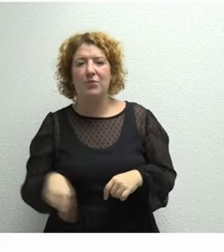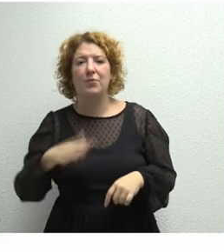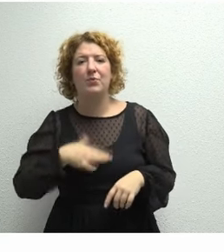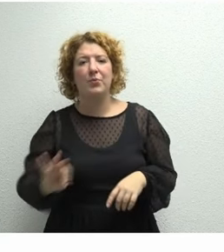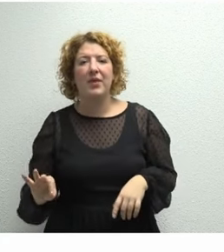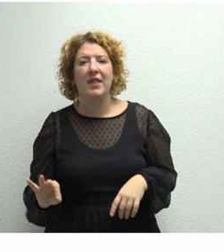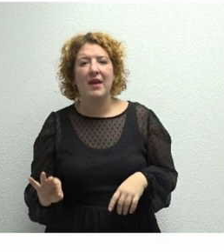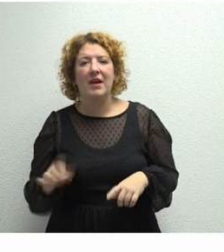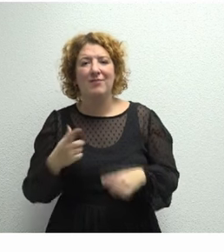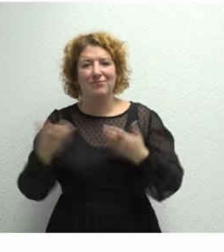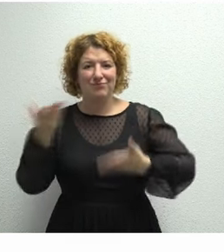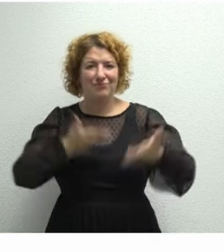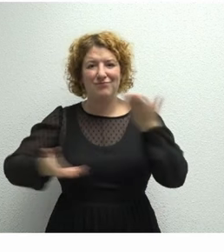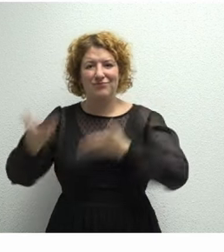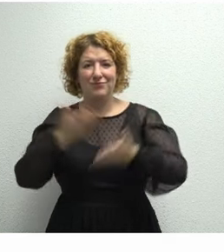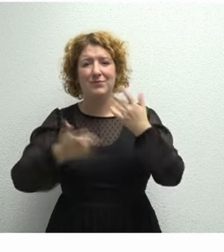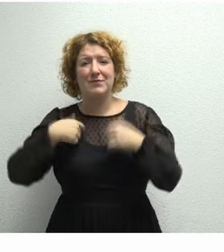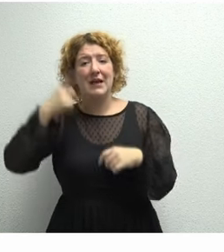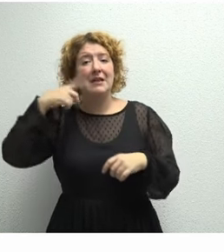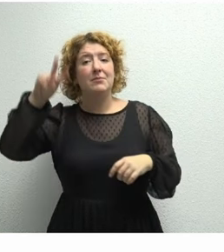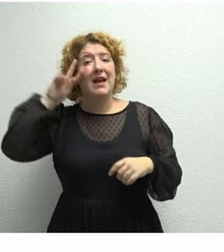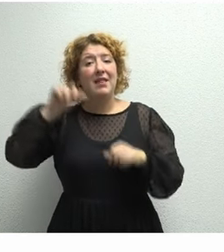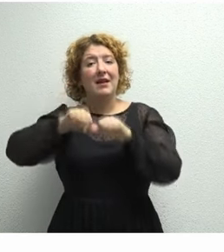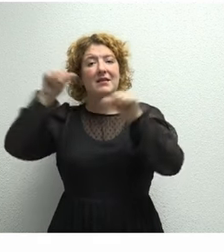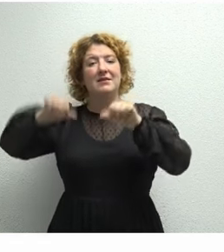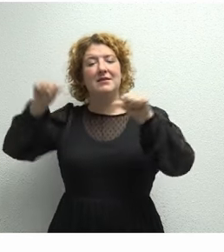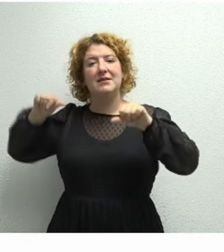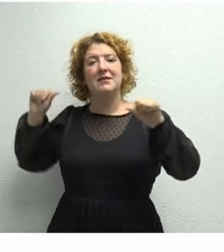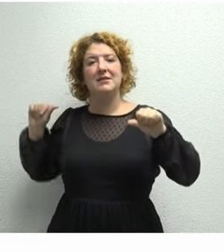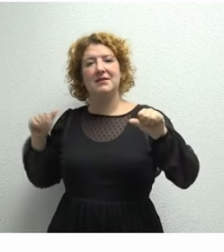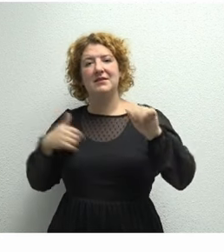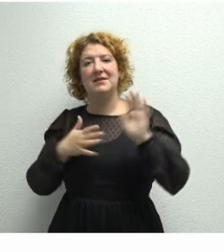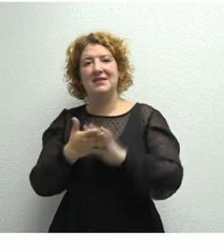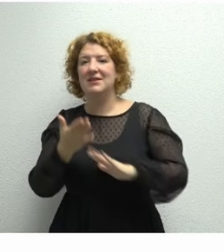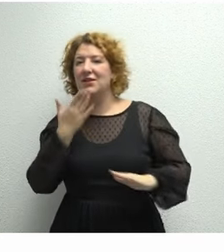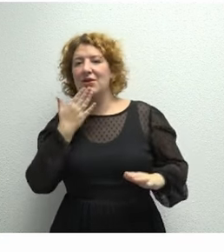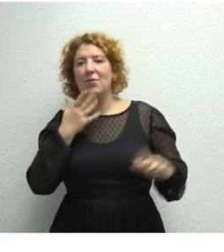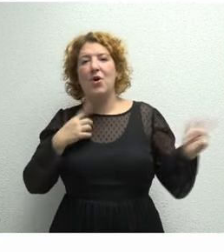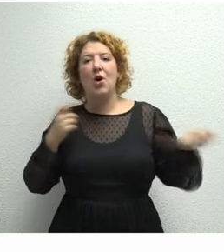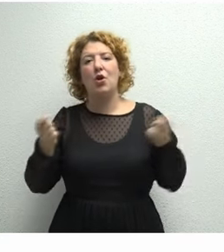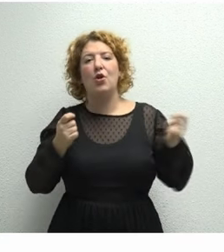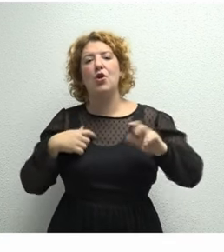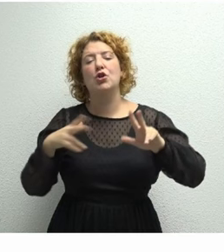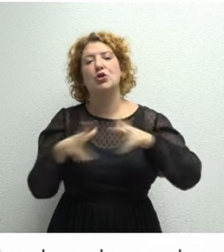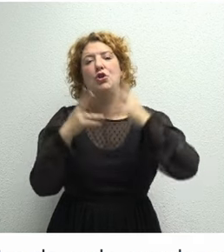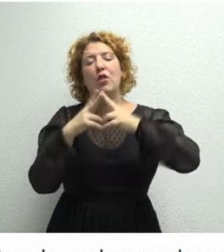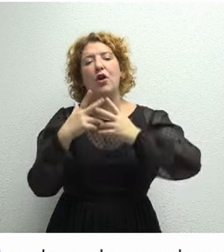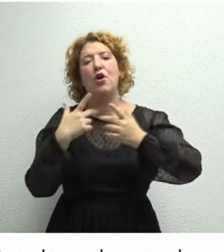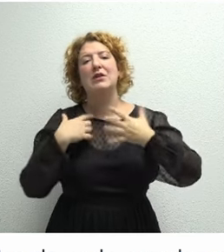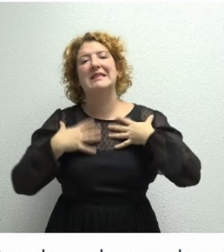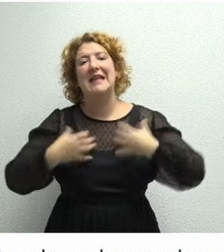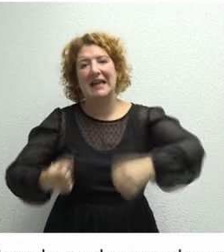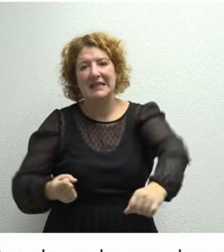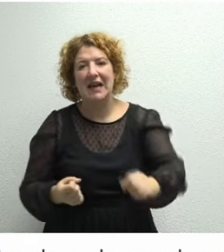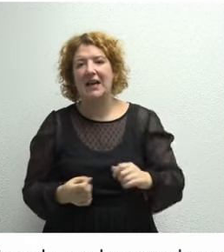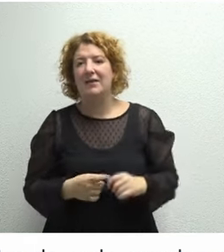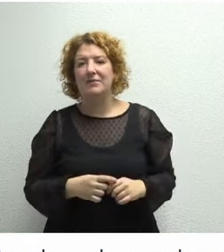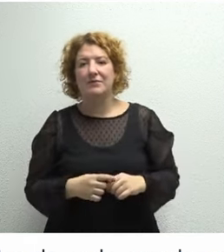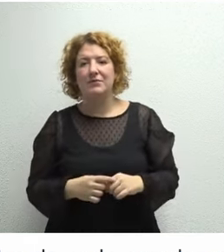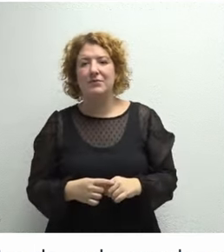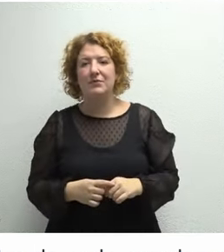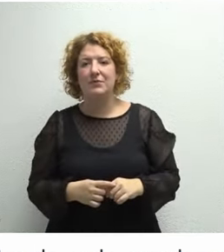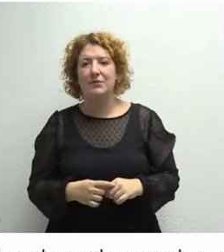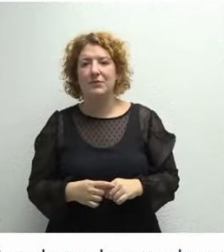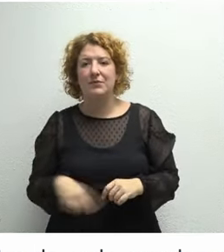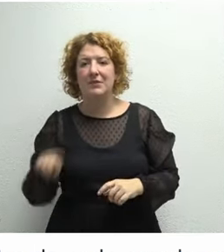lo que para nosotros después de las experiencias que hemos estado viendo es como el embrión de la coordinación sociosanitaria no es los comienzos de que estamos llevando a